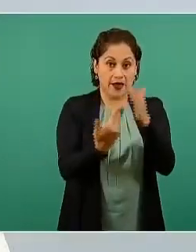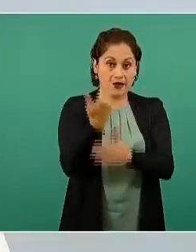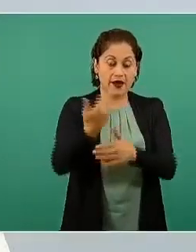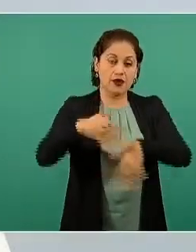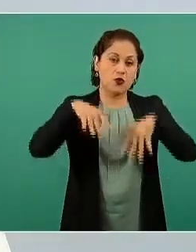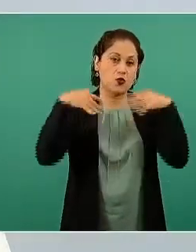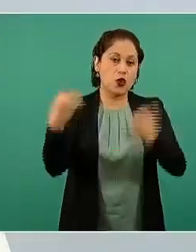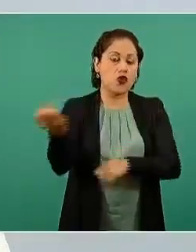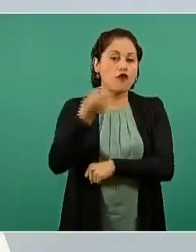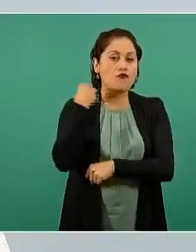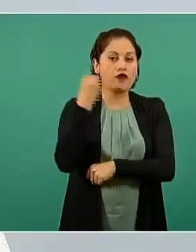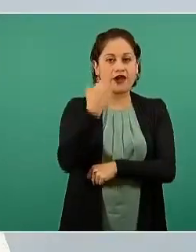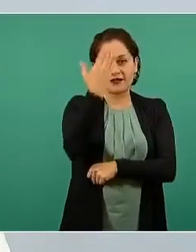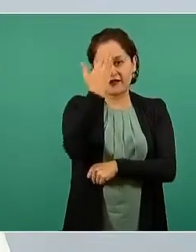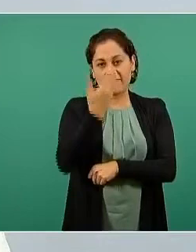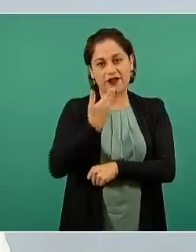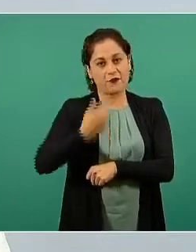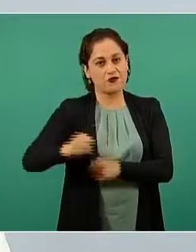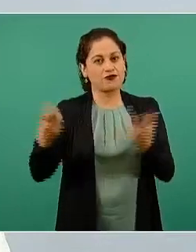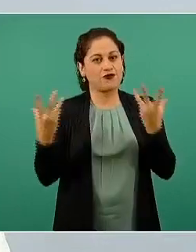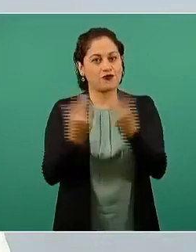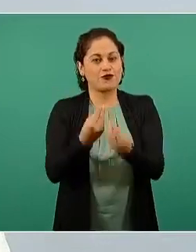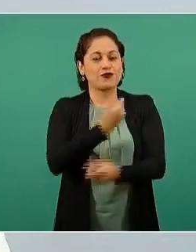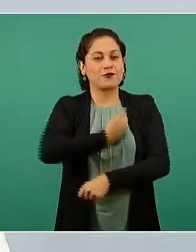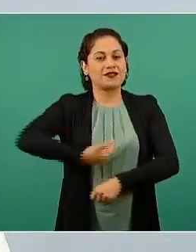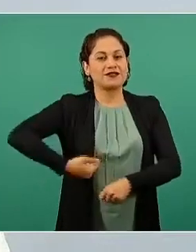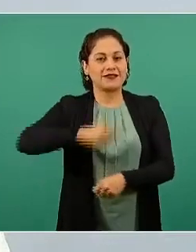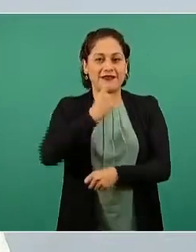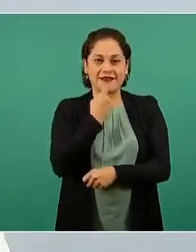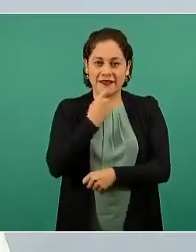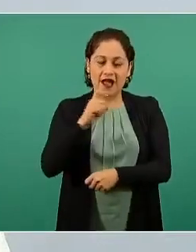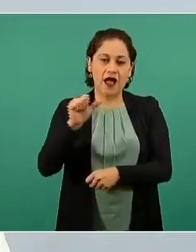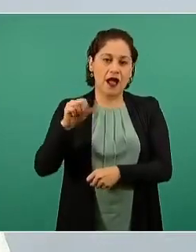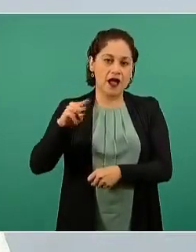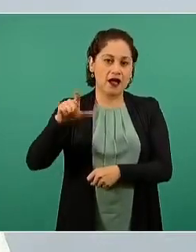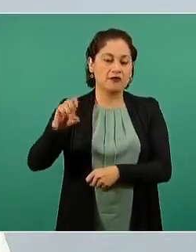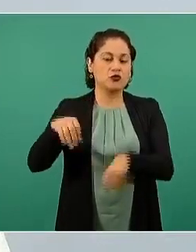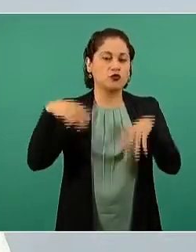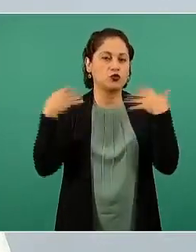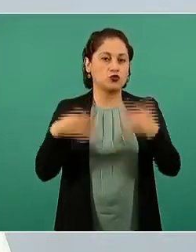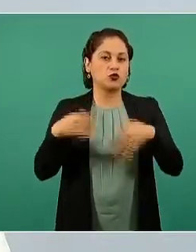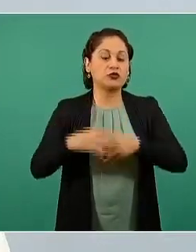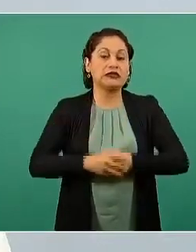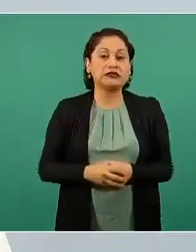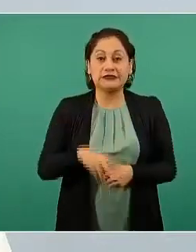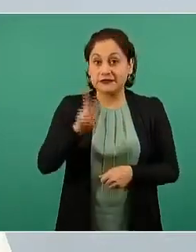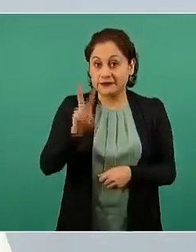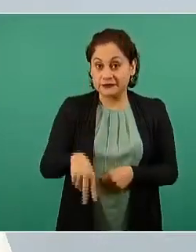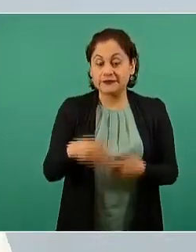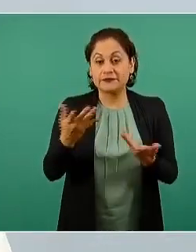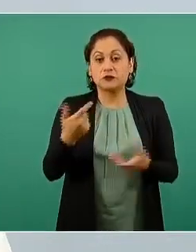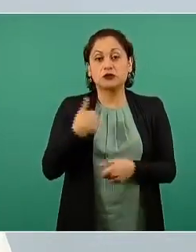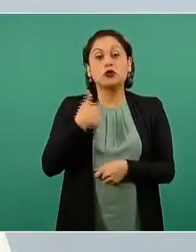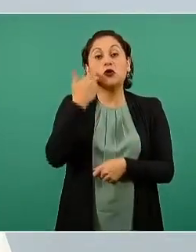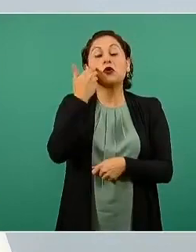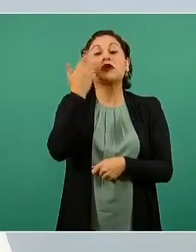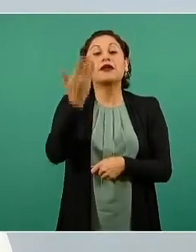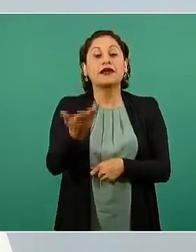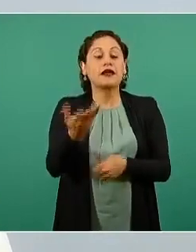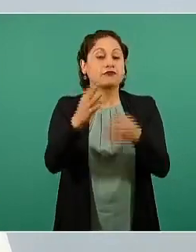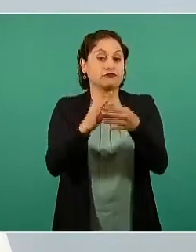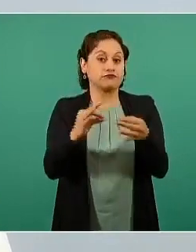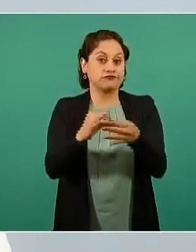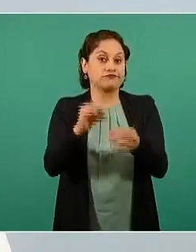López Obrador, realmente un honor poder participar y contar todo lo que estamos haciendo, pero obviamente resaltar que todo lo que